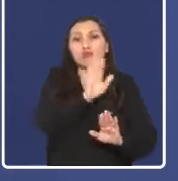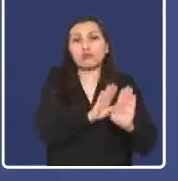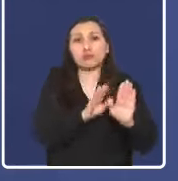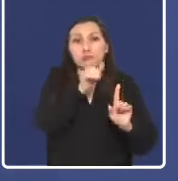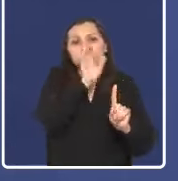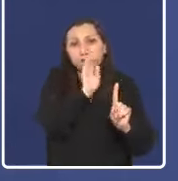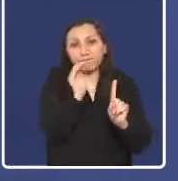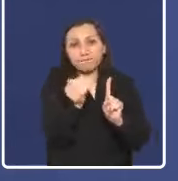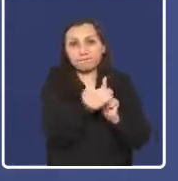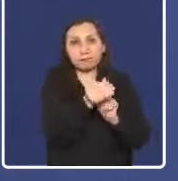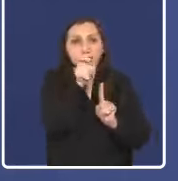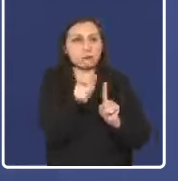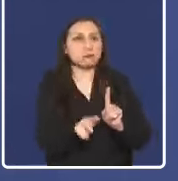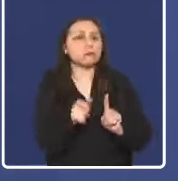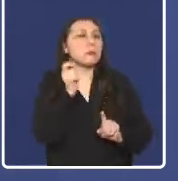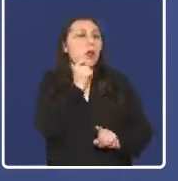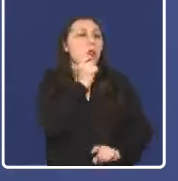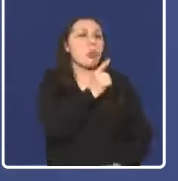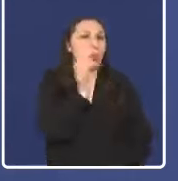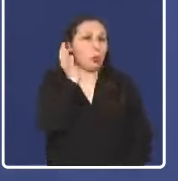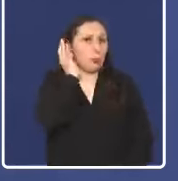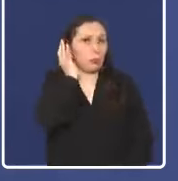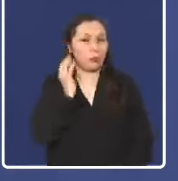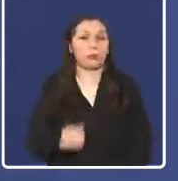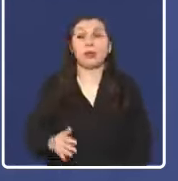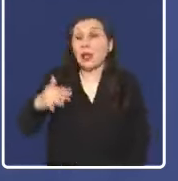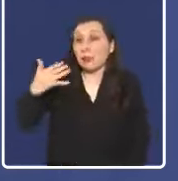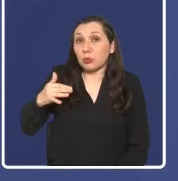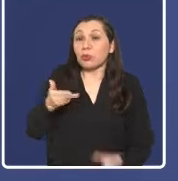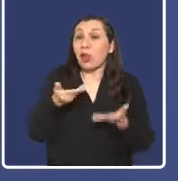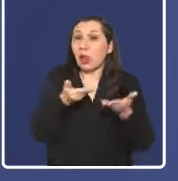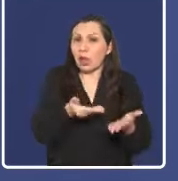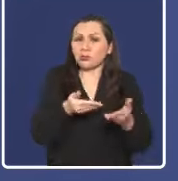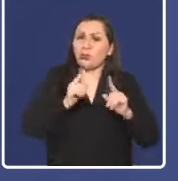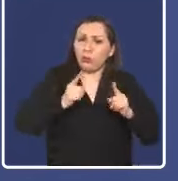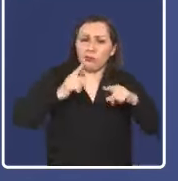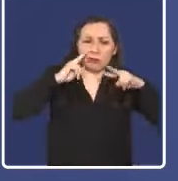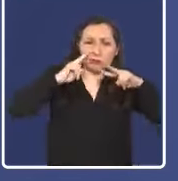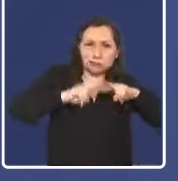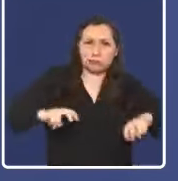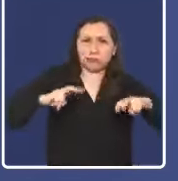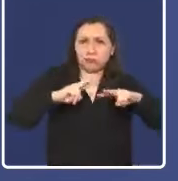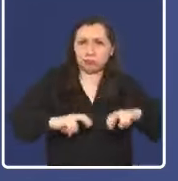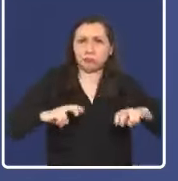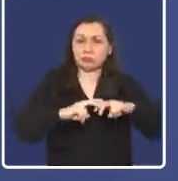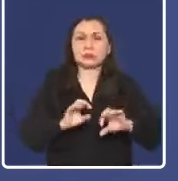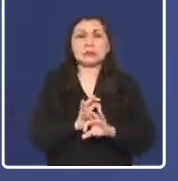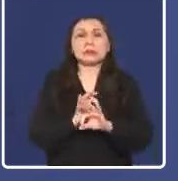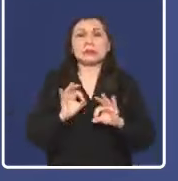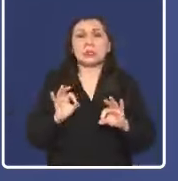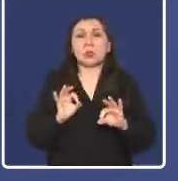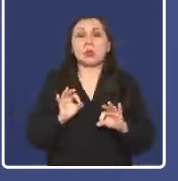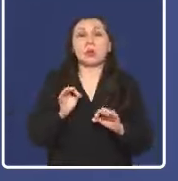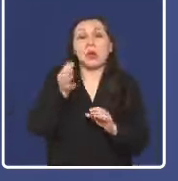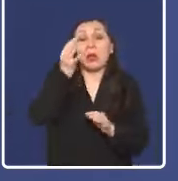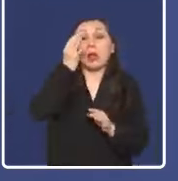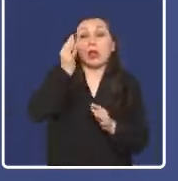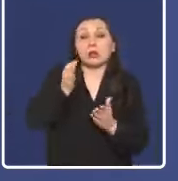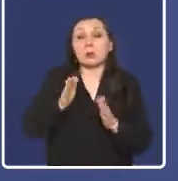denunciante. Es vital que este caso se investigue sin ningún tipo de